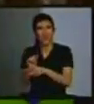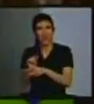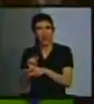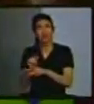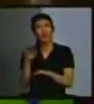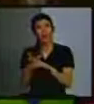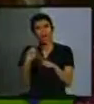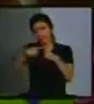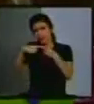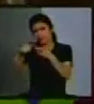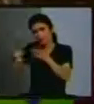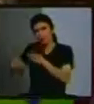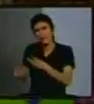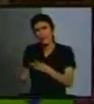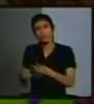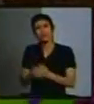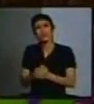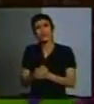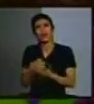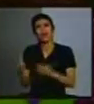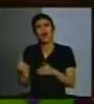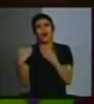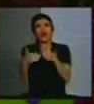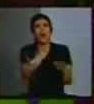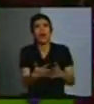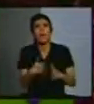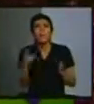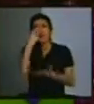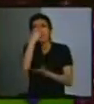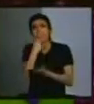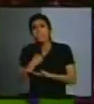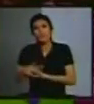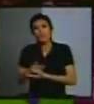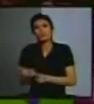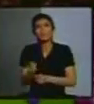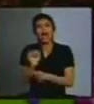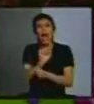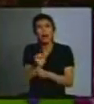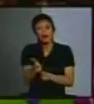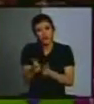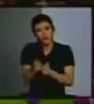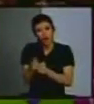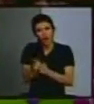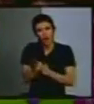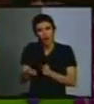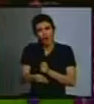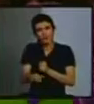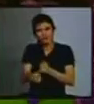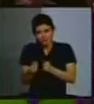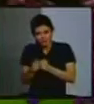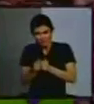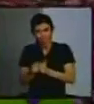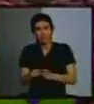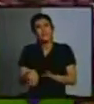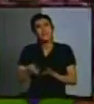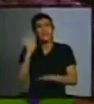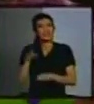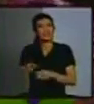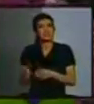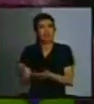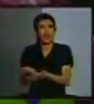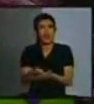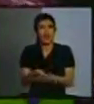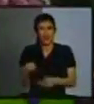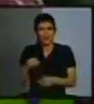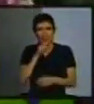tienen gran variedad de artículos para regalos, sobre todo muñecas y autitos a control remoto, que dicen que es lo que más se lleva esta temporada para